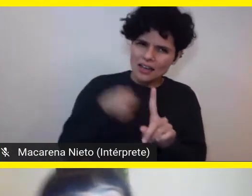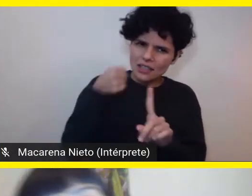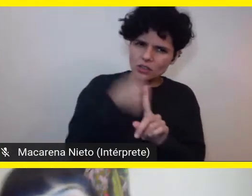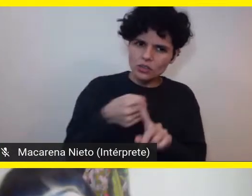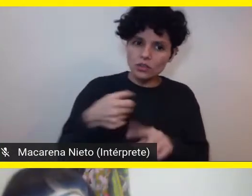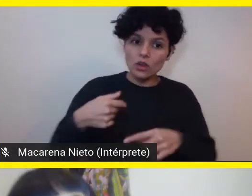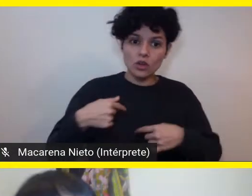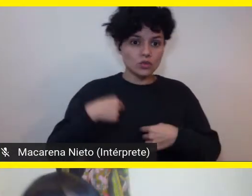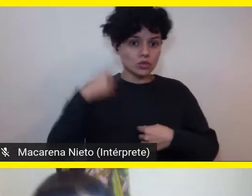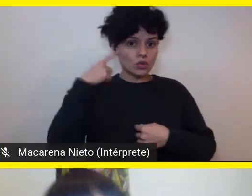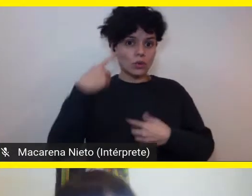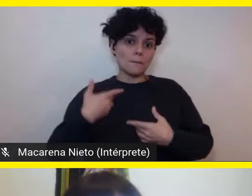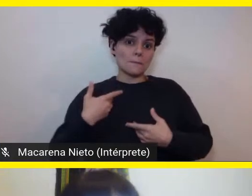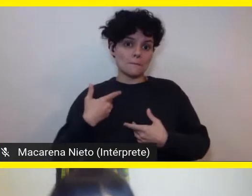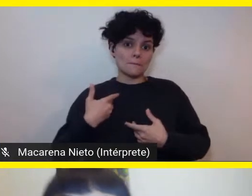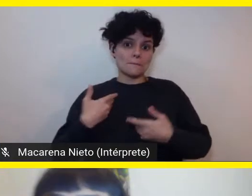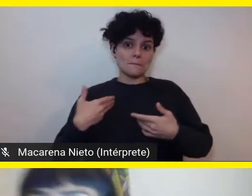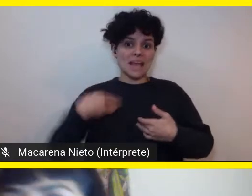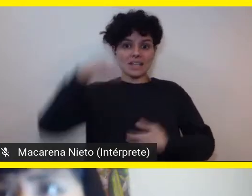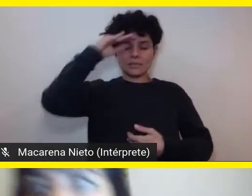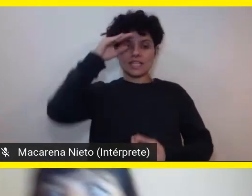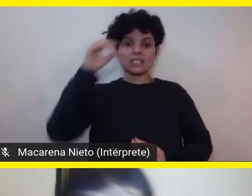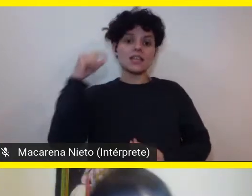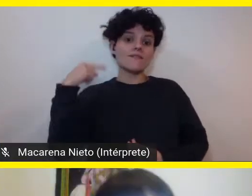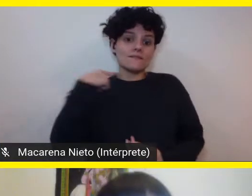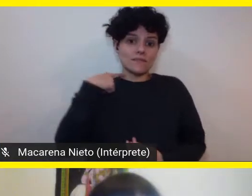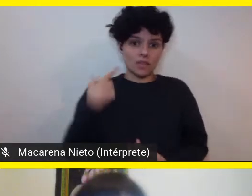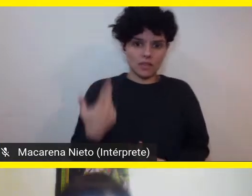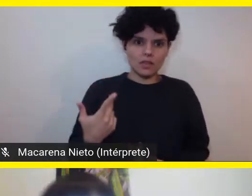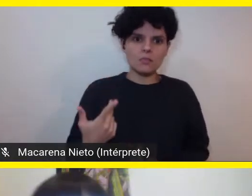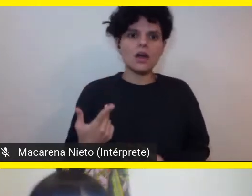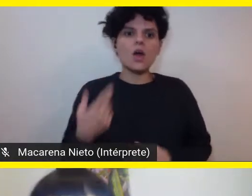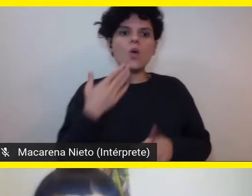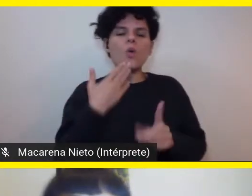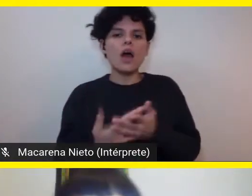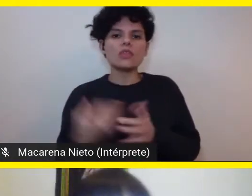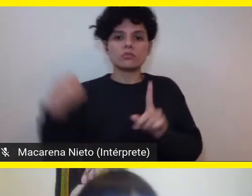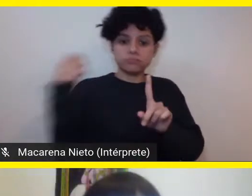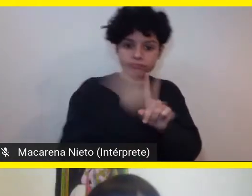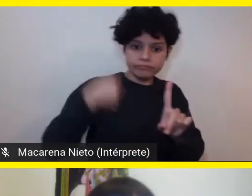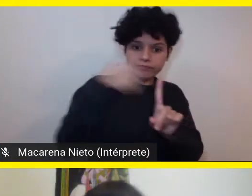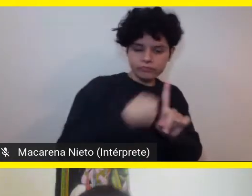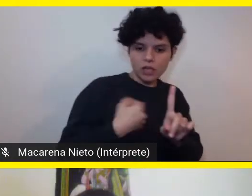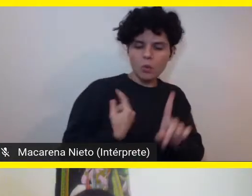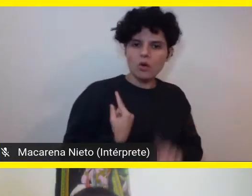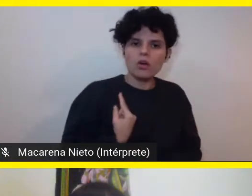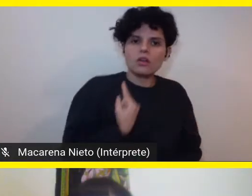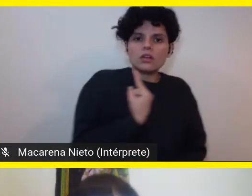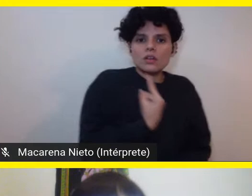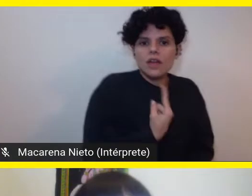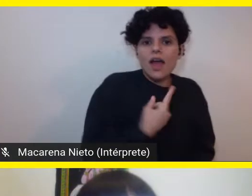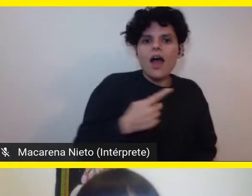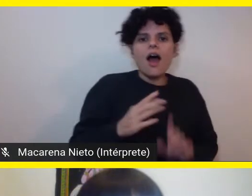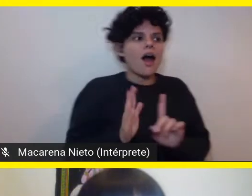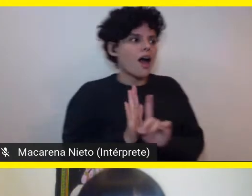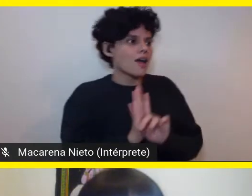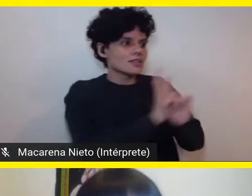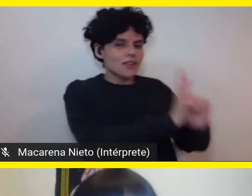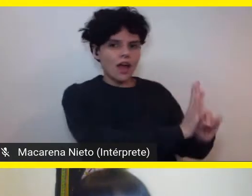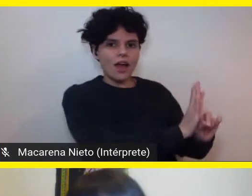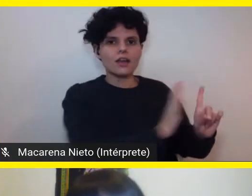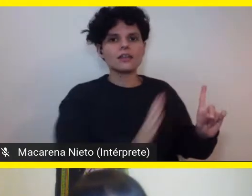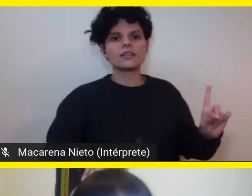víctima. Claro, te buscan, lo que buscan las agresiones es aislarte, es demovilizarte, es producir